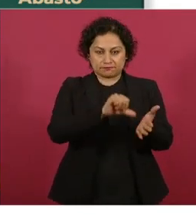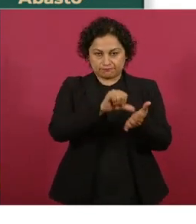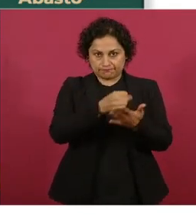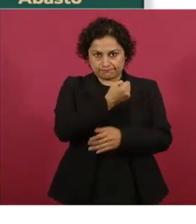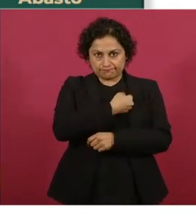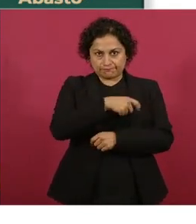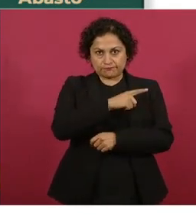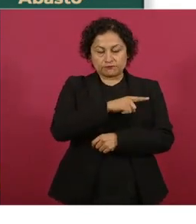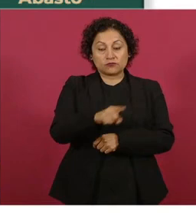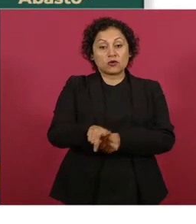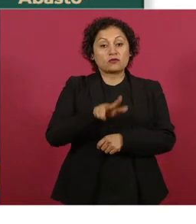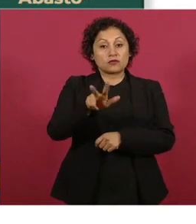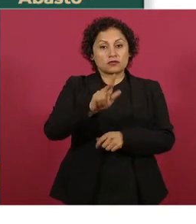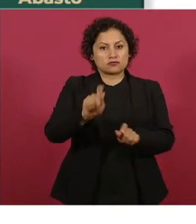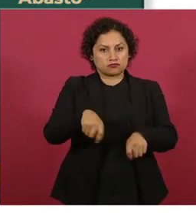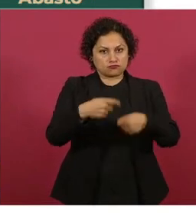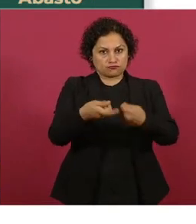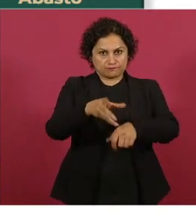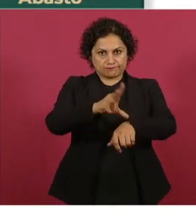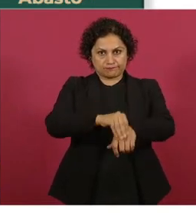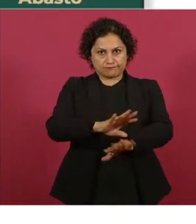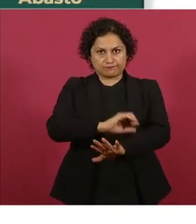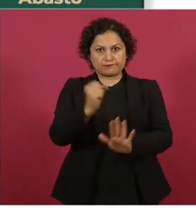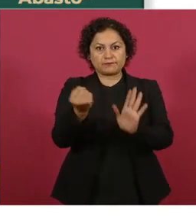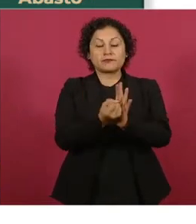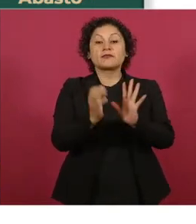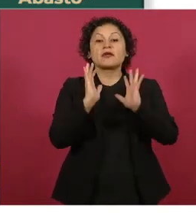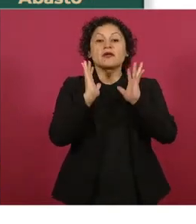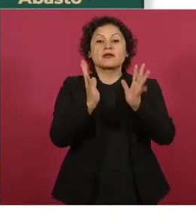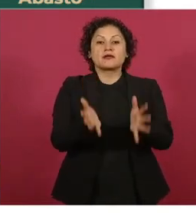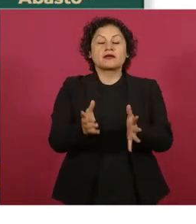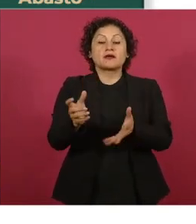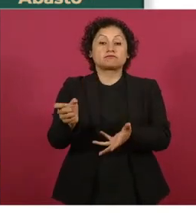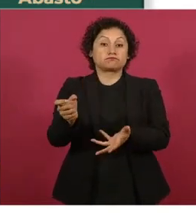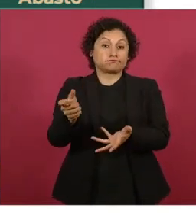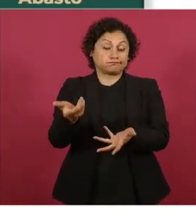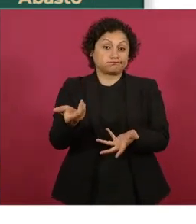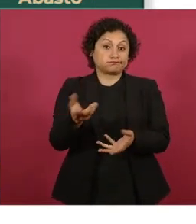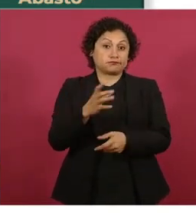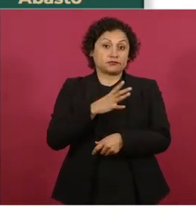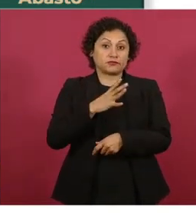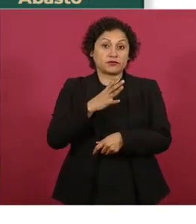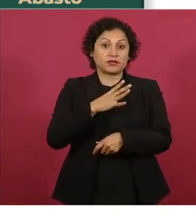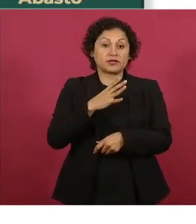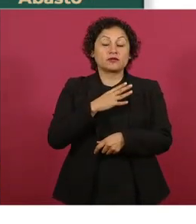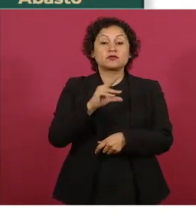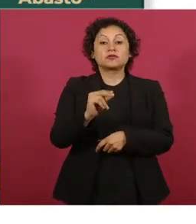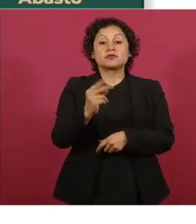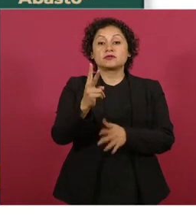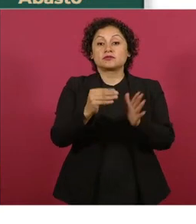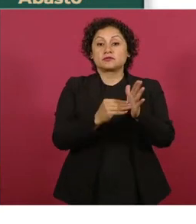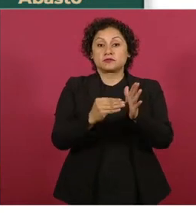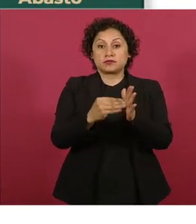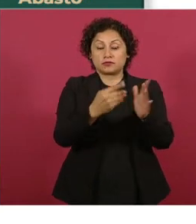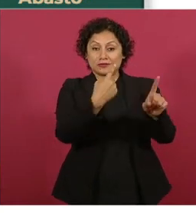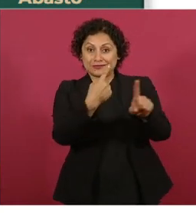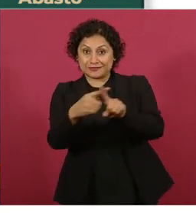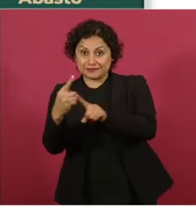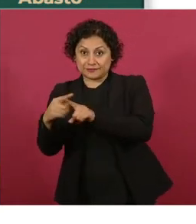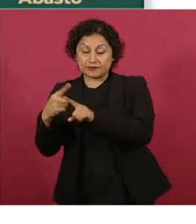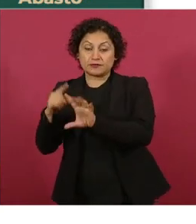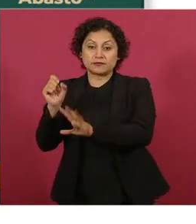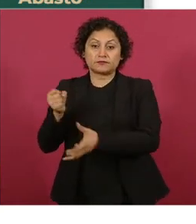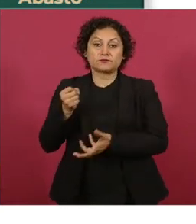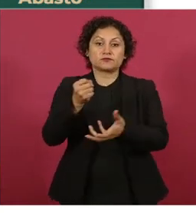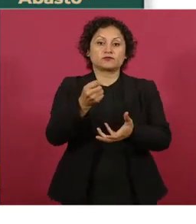autorizadas y se han adquirido más de 52 millones de piezas, una inversión de 3.048 millones